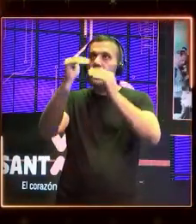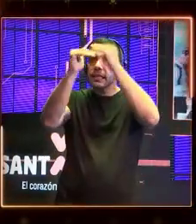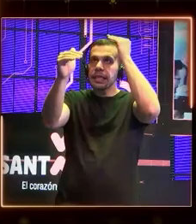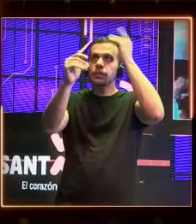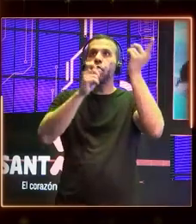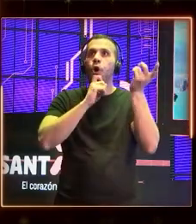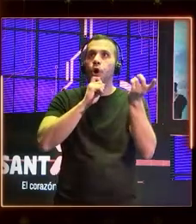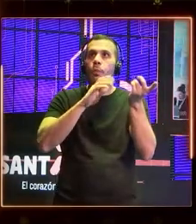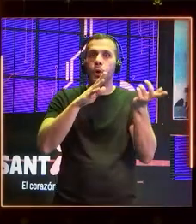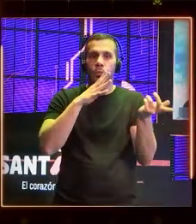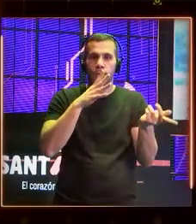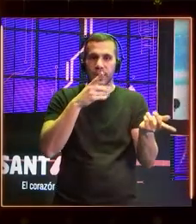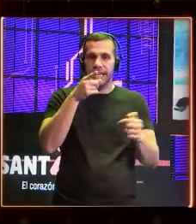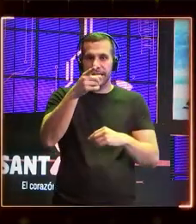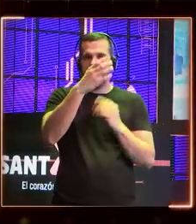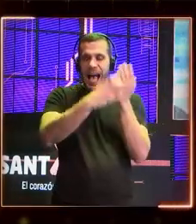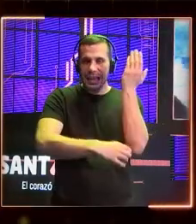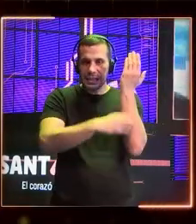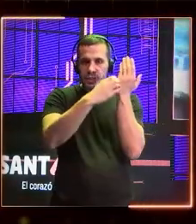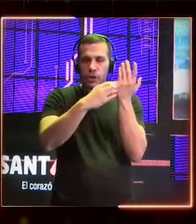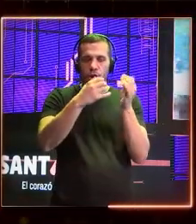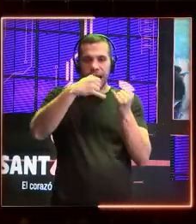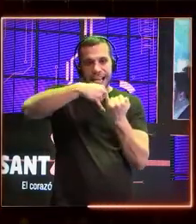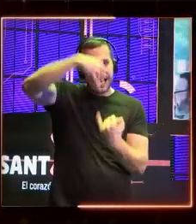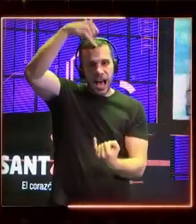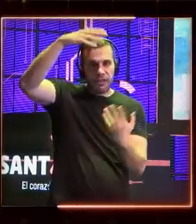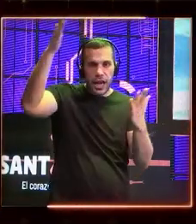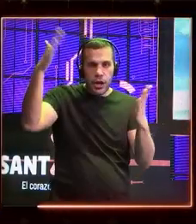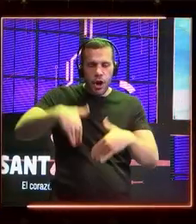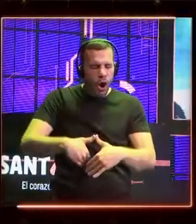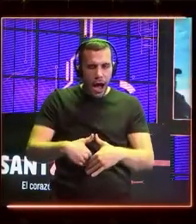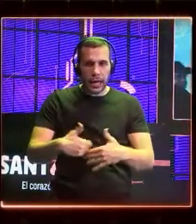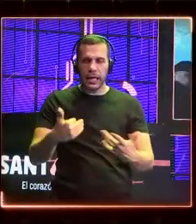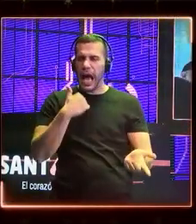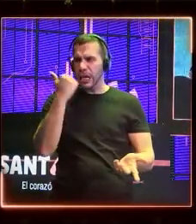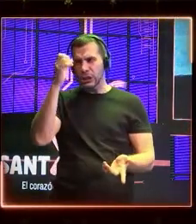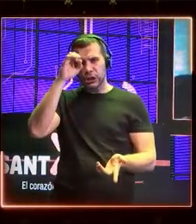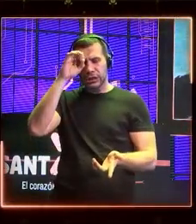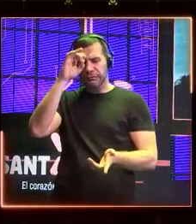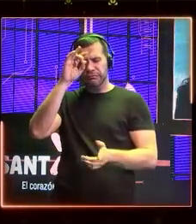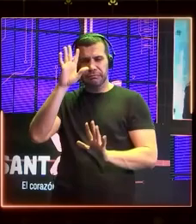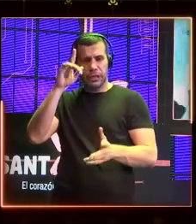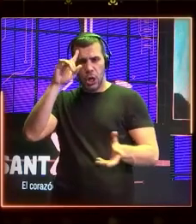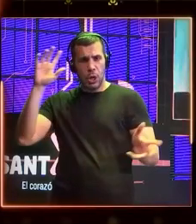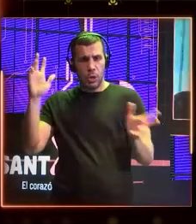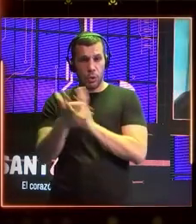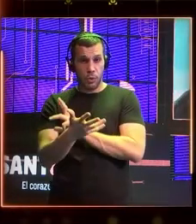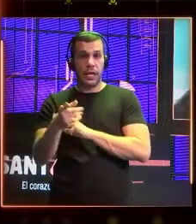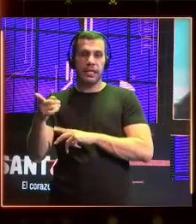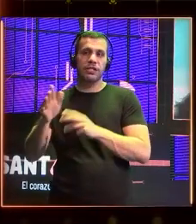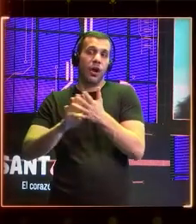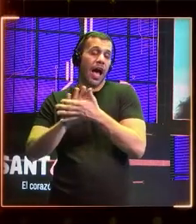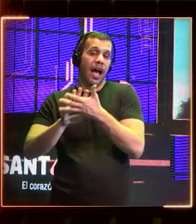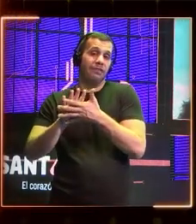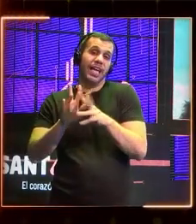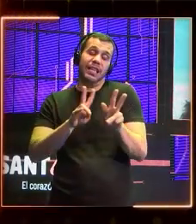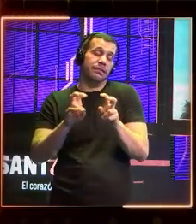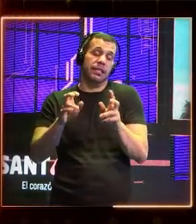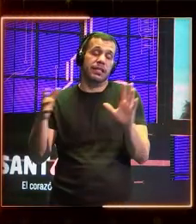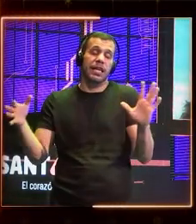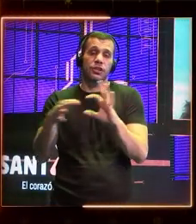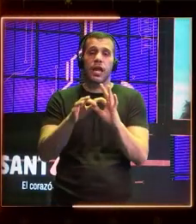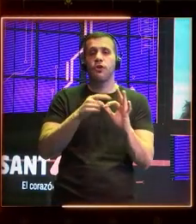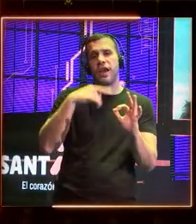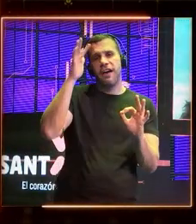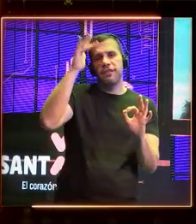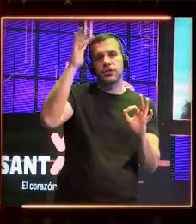ascensor no tiene cables o sea es todo una locura allí y habla mucho de la filosofía de Apple Porque todo lo hacen así este fue el último